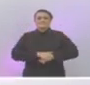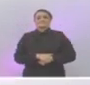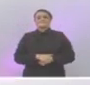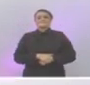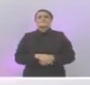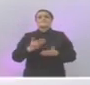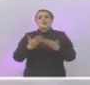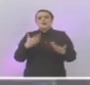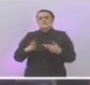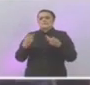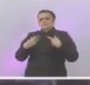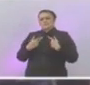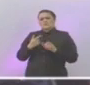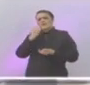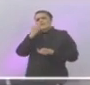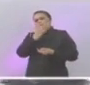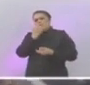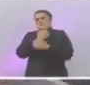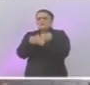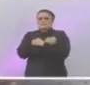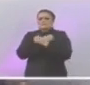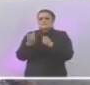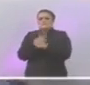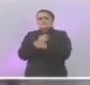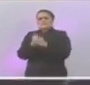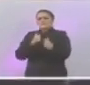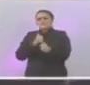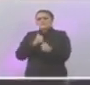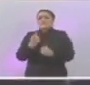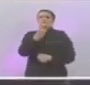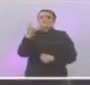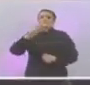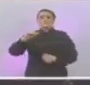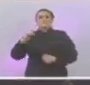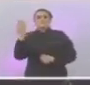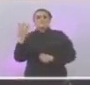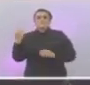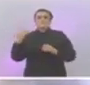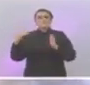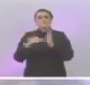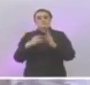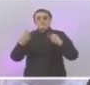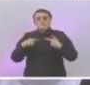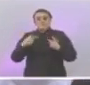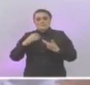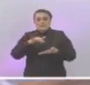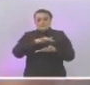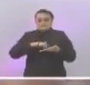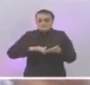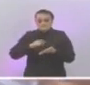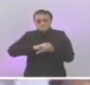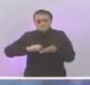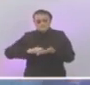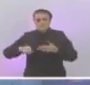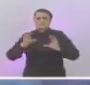En el combate al rezago educativo en estos 4 años, más de 190 mil potosinos se han alfabetizado, certificado